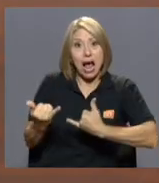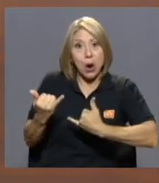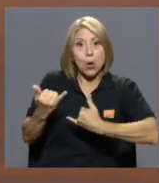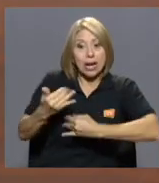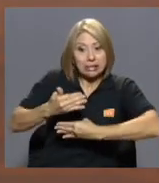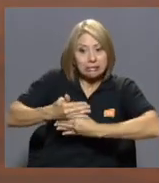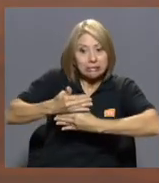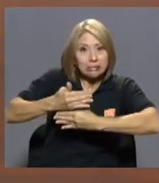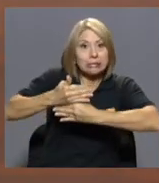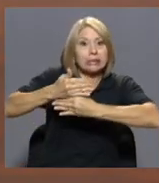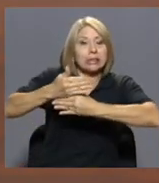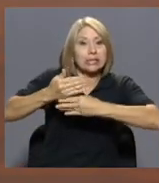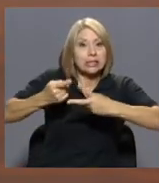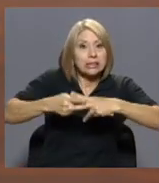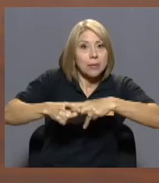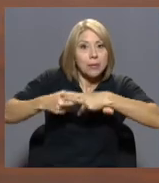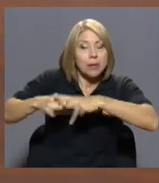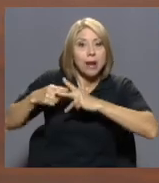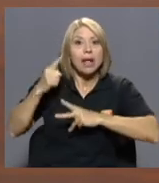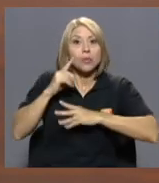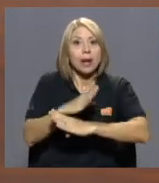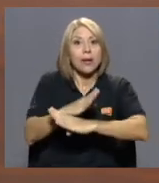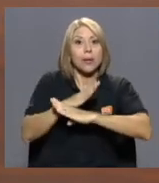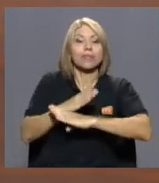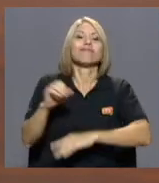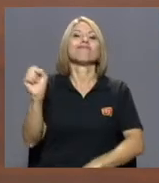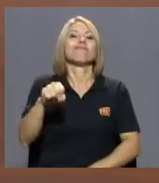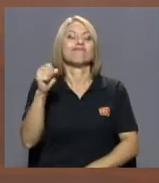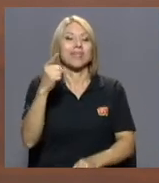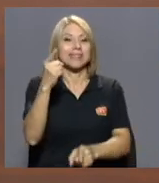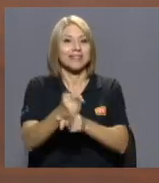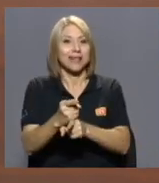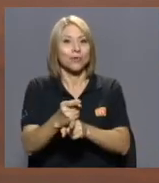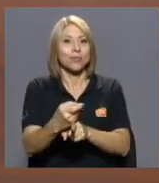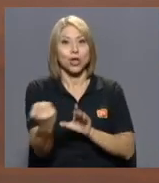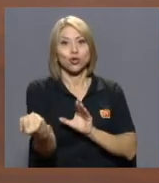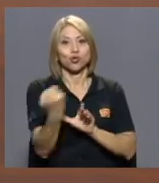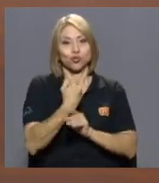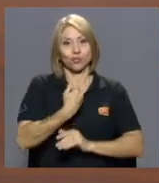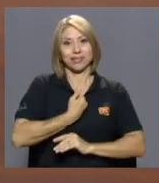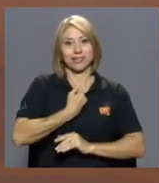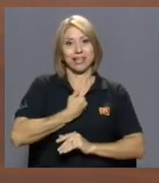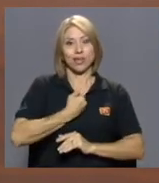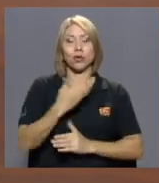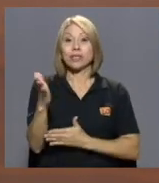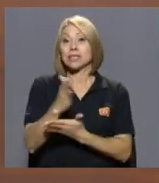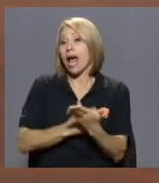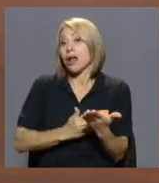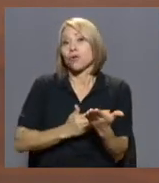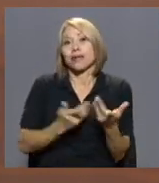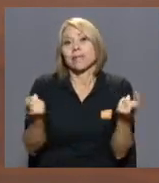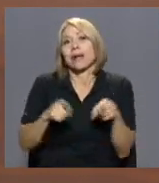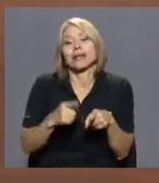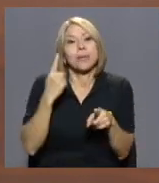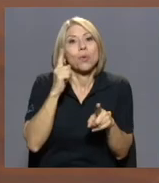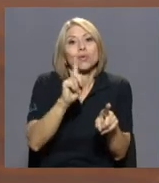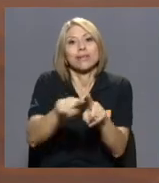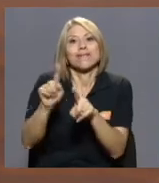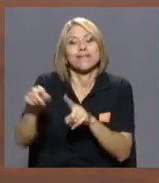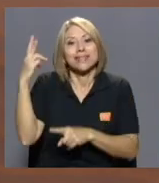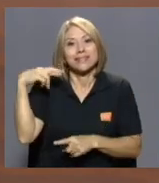esos, exacto, casos. El suicidio es un fenómeno, digamos, multidimensional, y por tanto hay muchas causas. La gente siempre tiende a